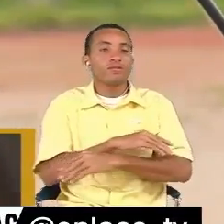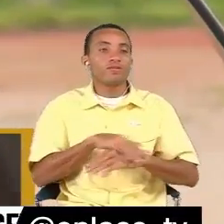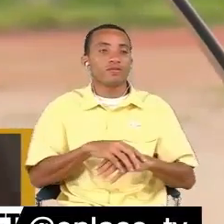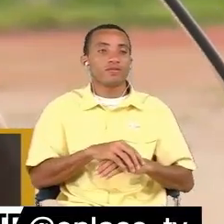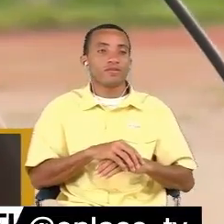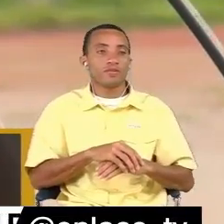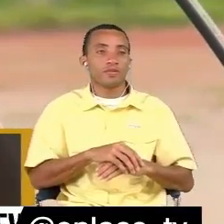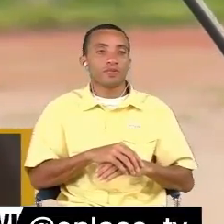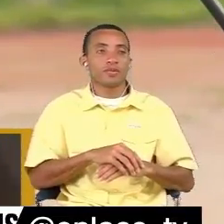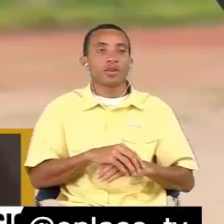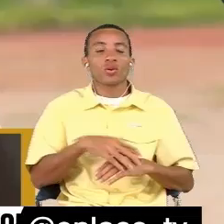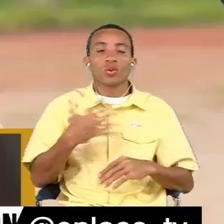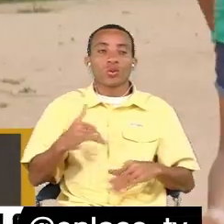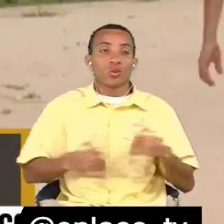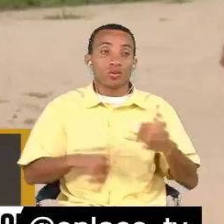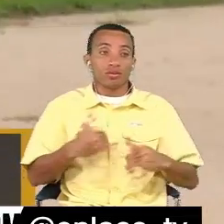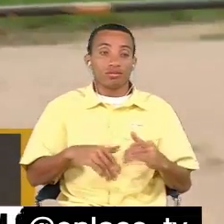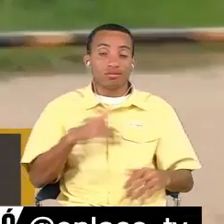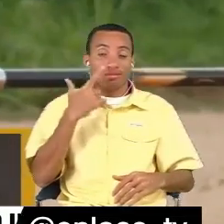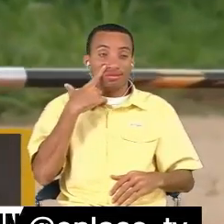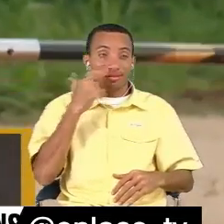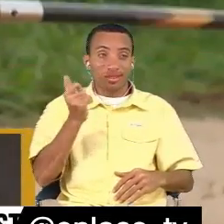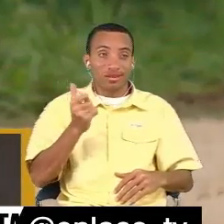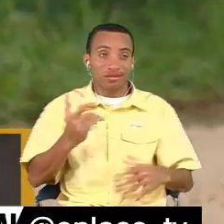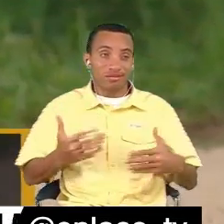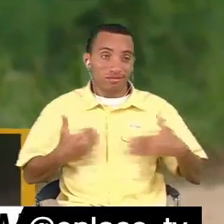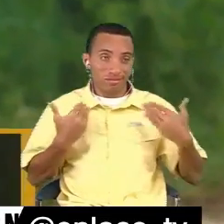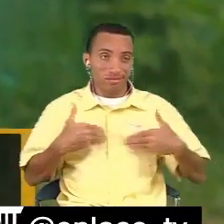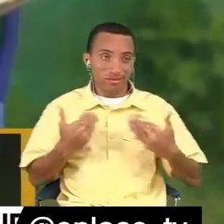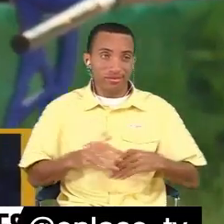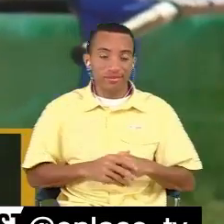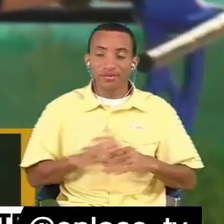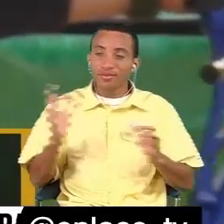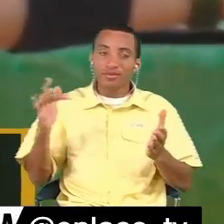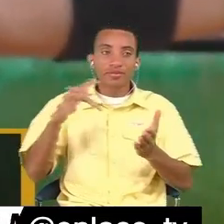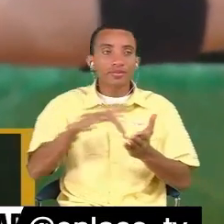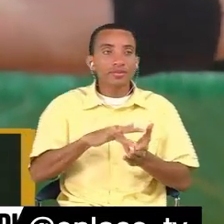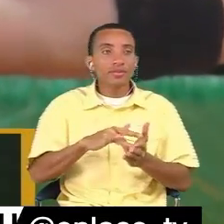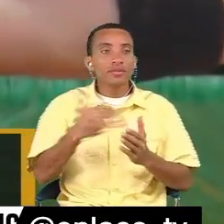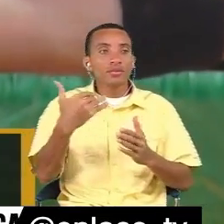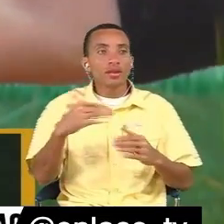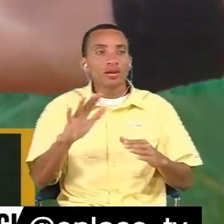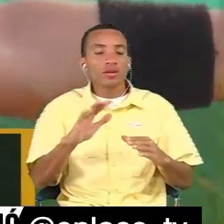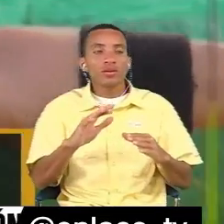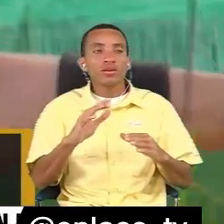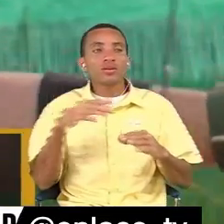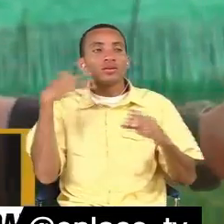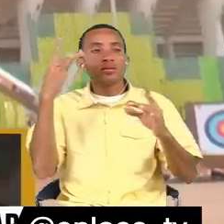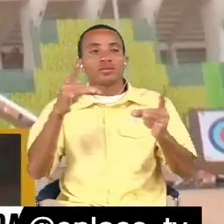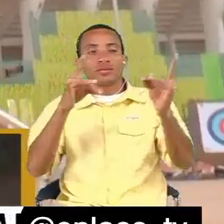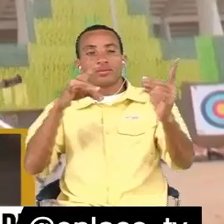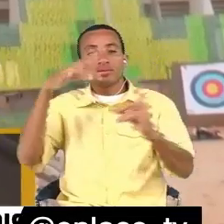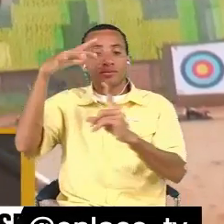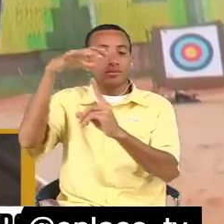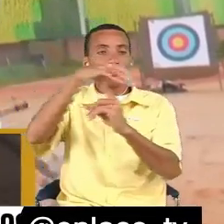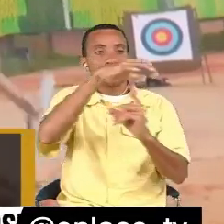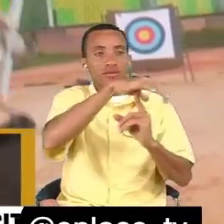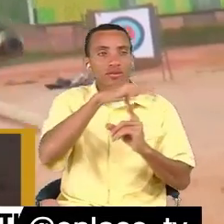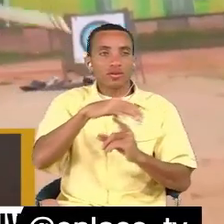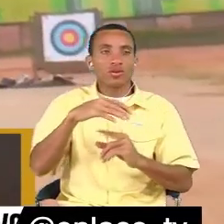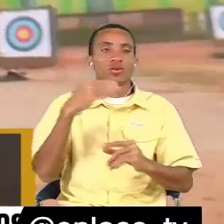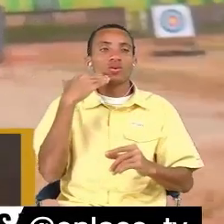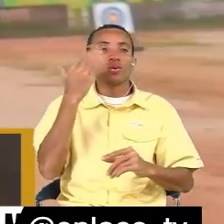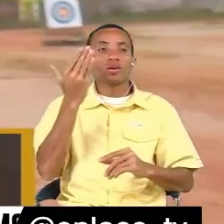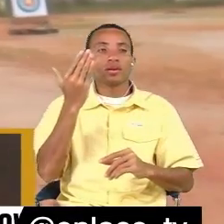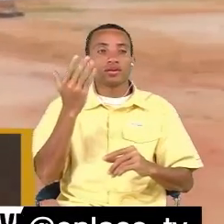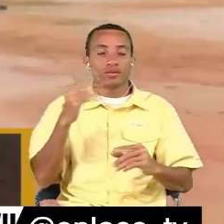y es un juego muy divertido. Instructores e integrantes de la escuela planean desde ya lo que será el próximo festival de tiro con arco, que se